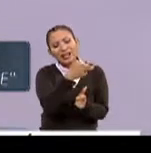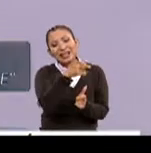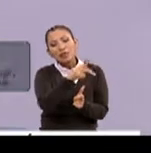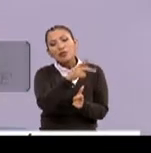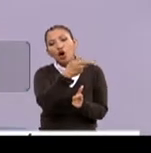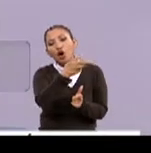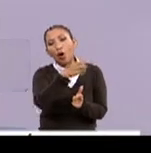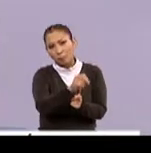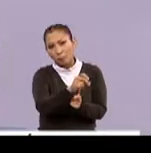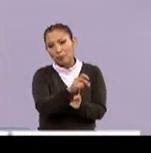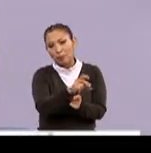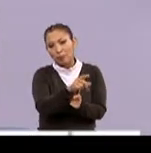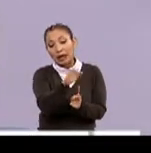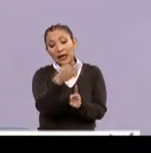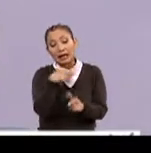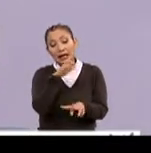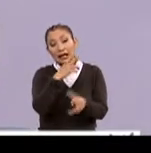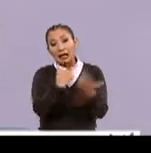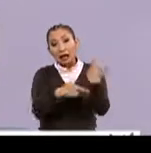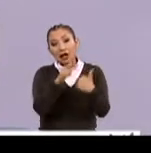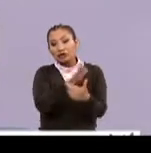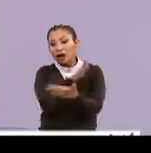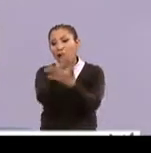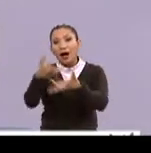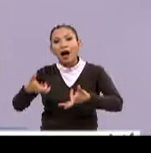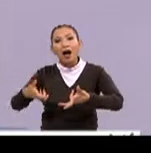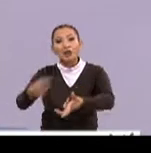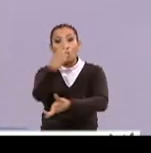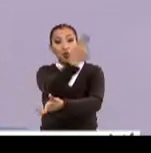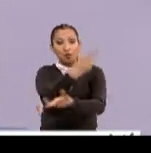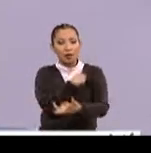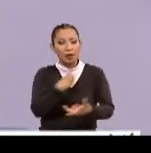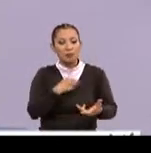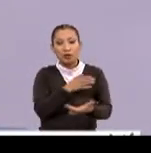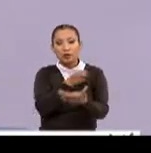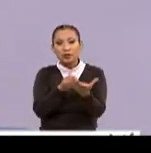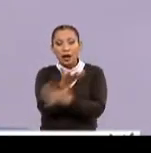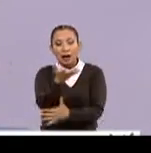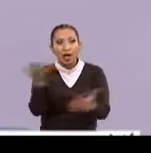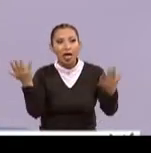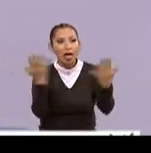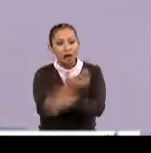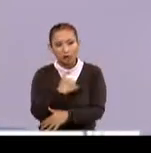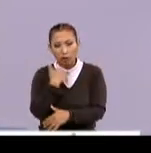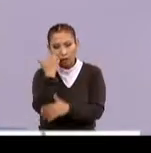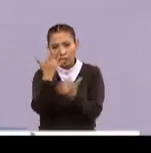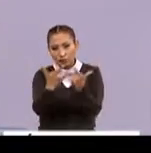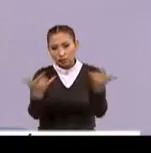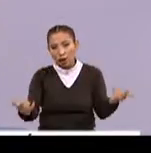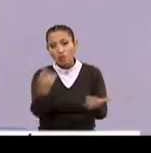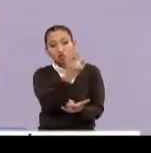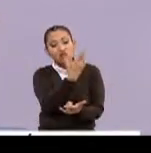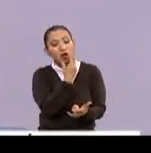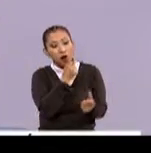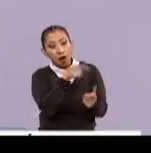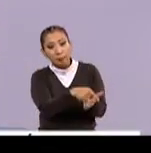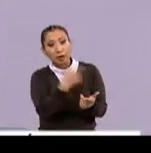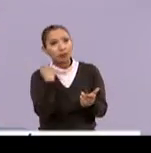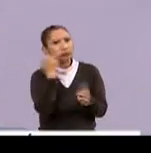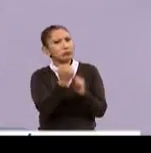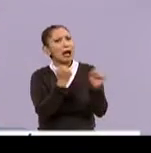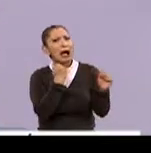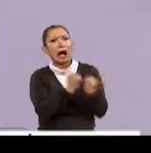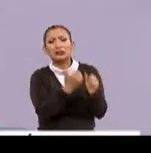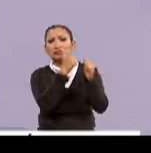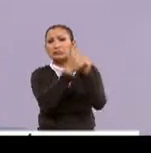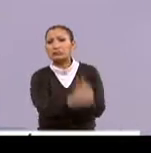y el regreso a la calle de uno de sus integrantes. Yo quería contar la historia de un hombre que hubiera pasado mucho